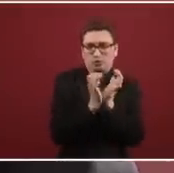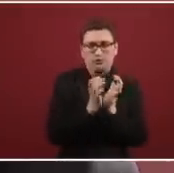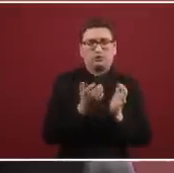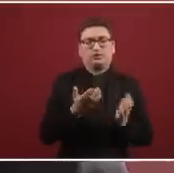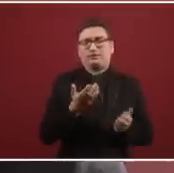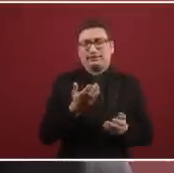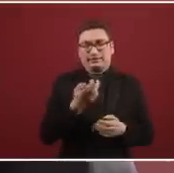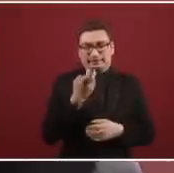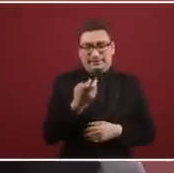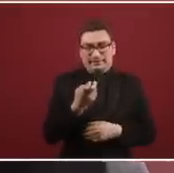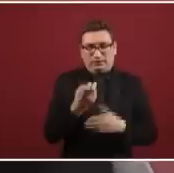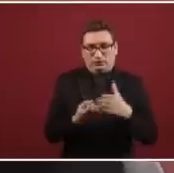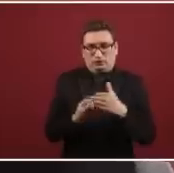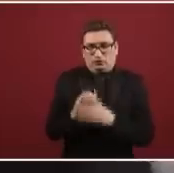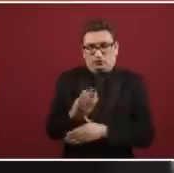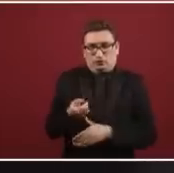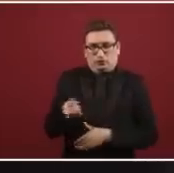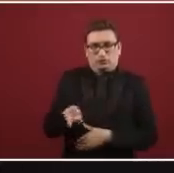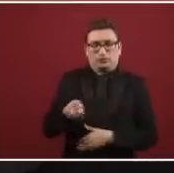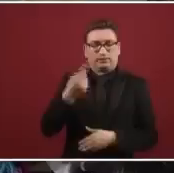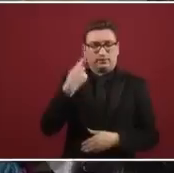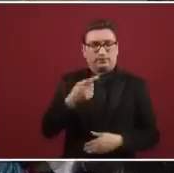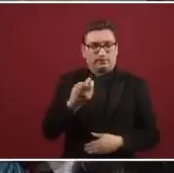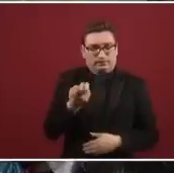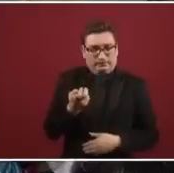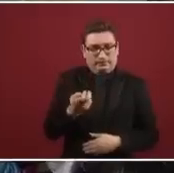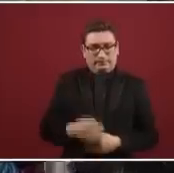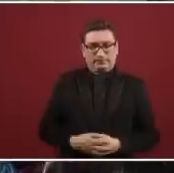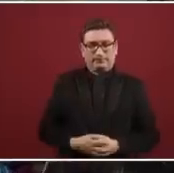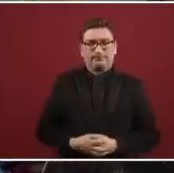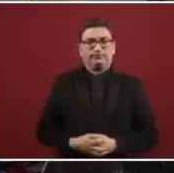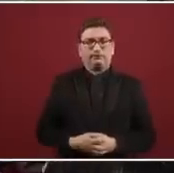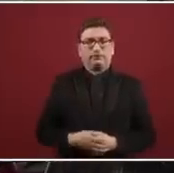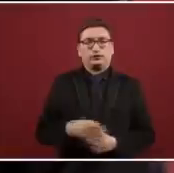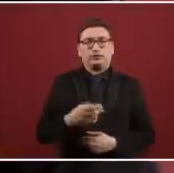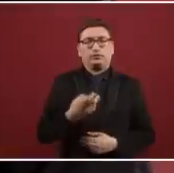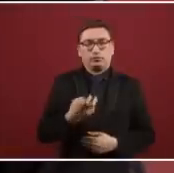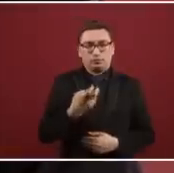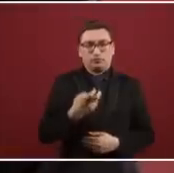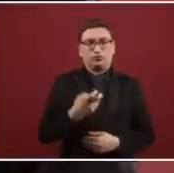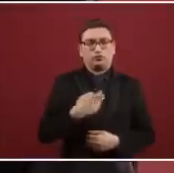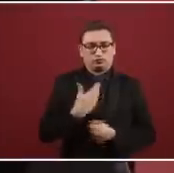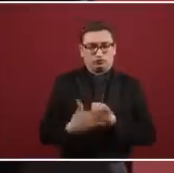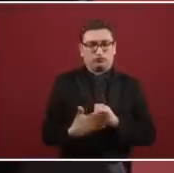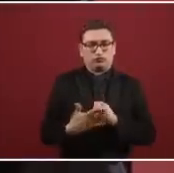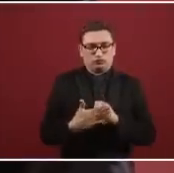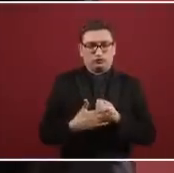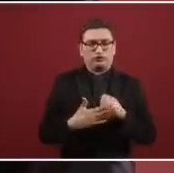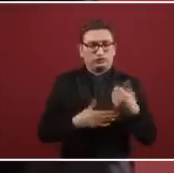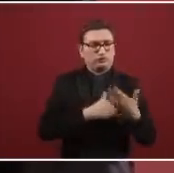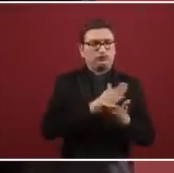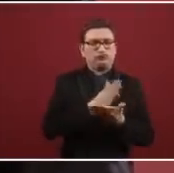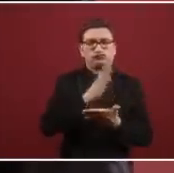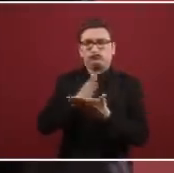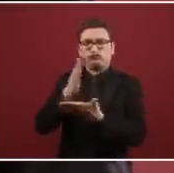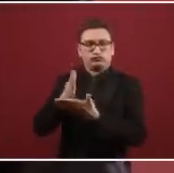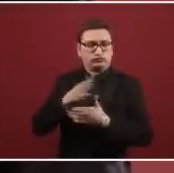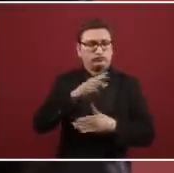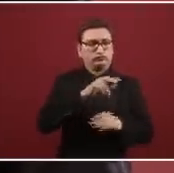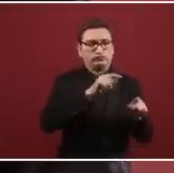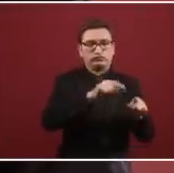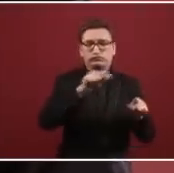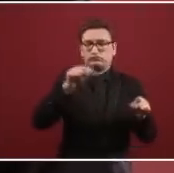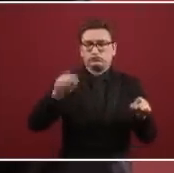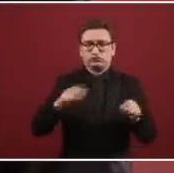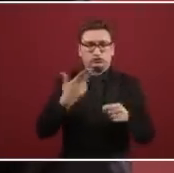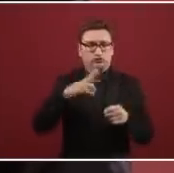Este es el nuevo sistema. Para eso iniciamos con estos hospitales, con